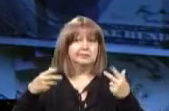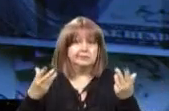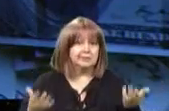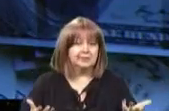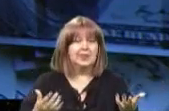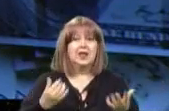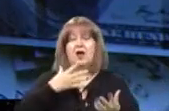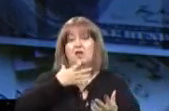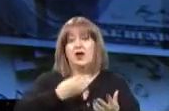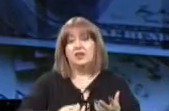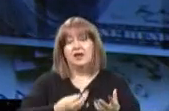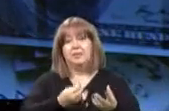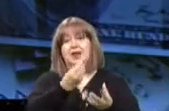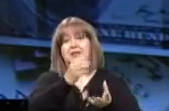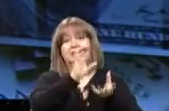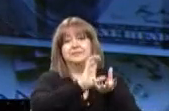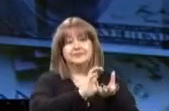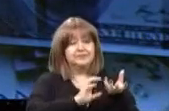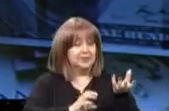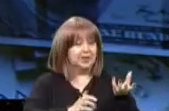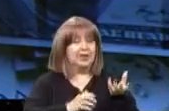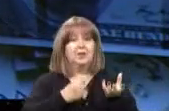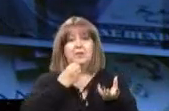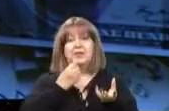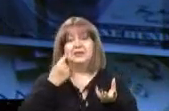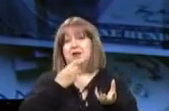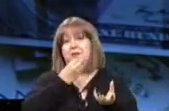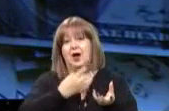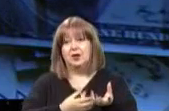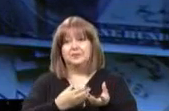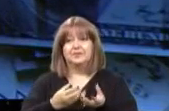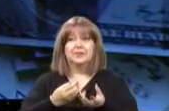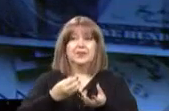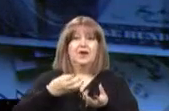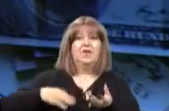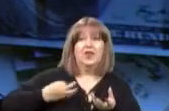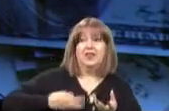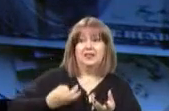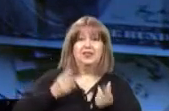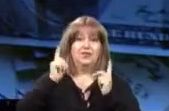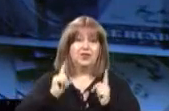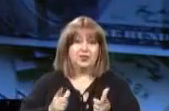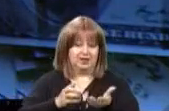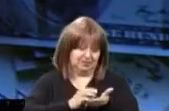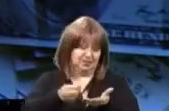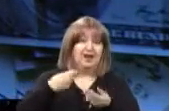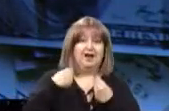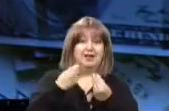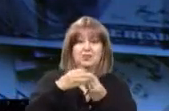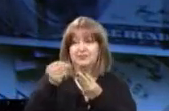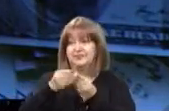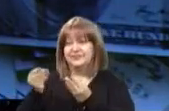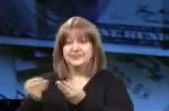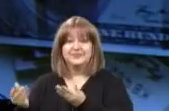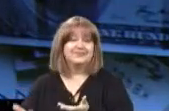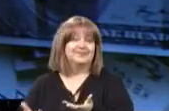pesos que decimos, bueno, la verdad que prefiero vivir la vida, gastármelo, claro. porque la verdad que no me alcanza para nada ahora. No somos, de